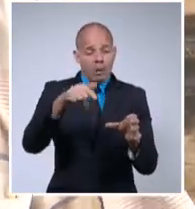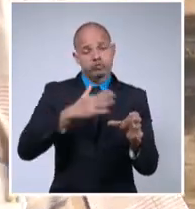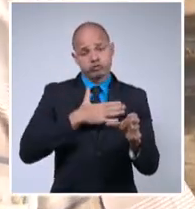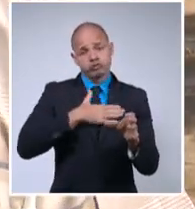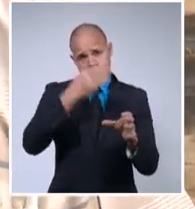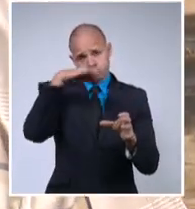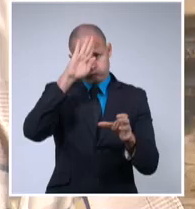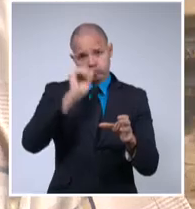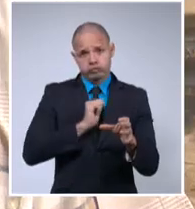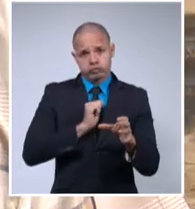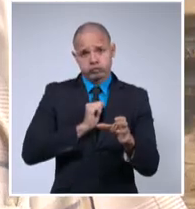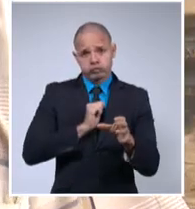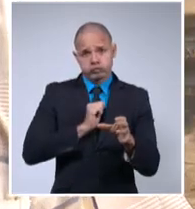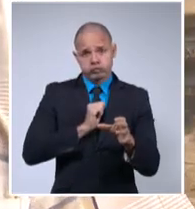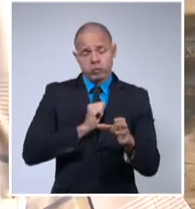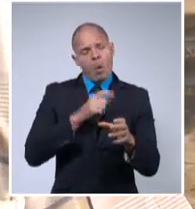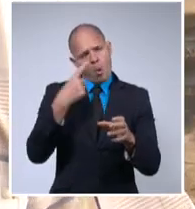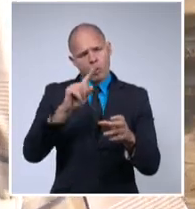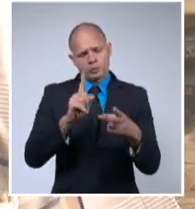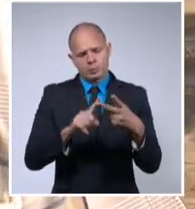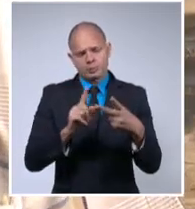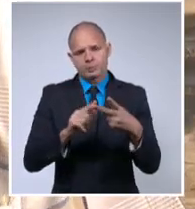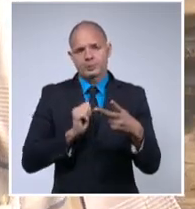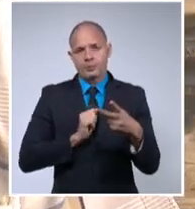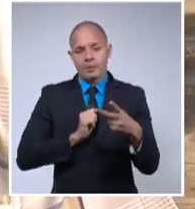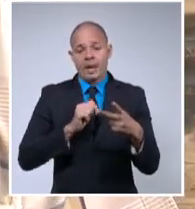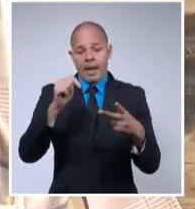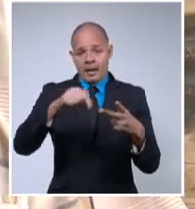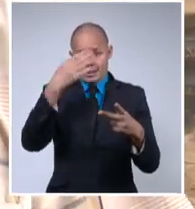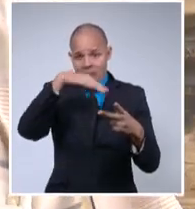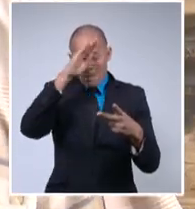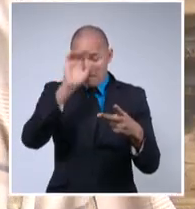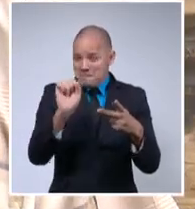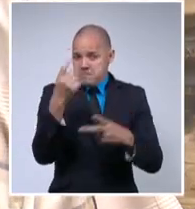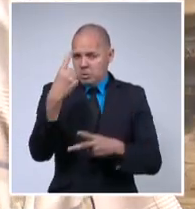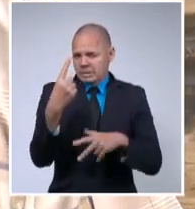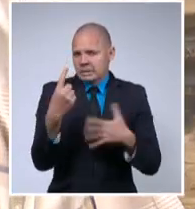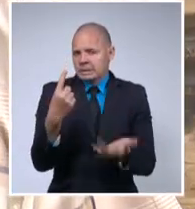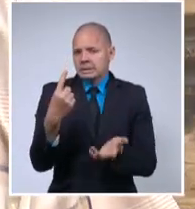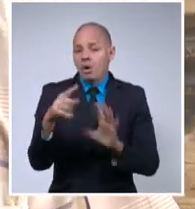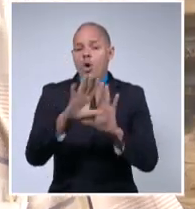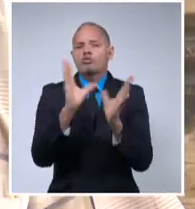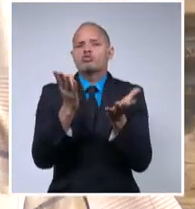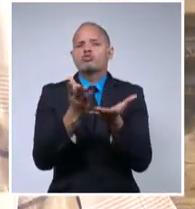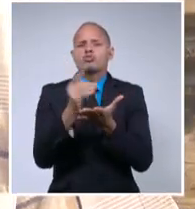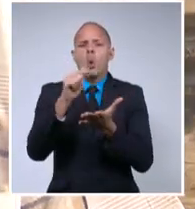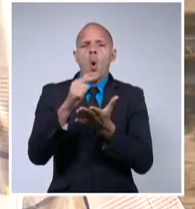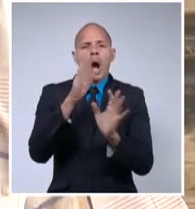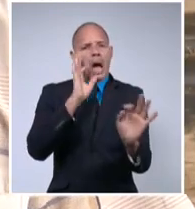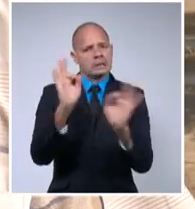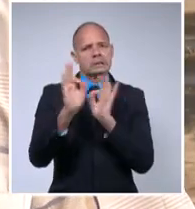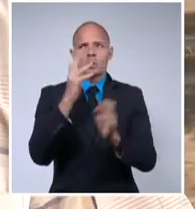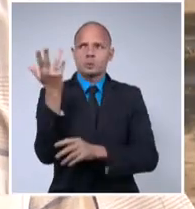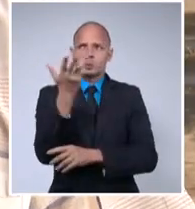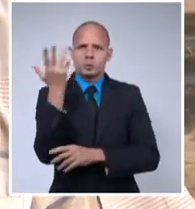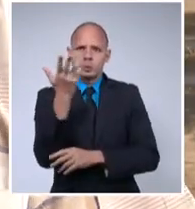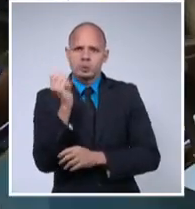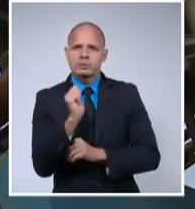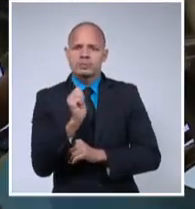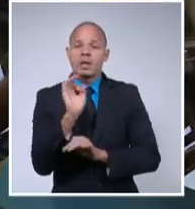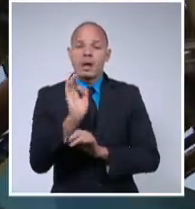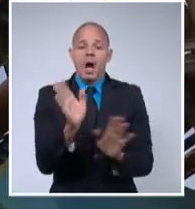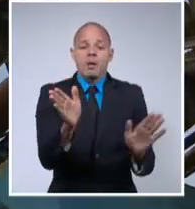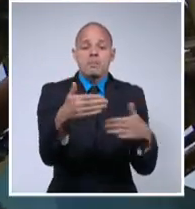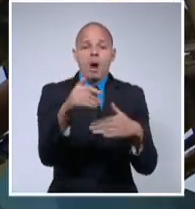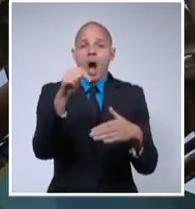es que por primera vez en nuestro país, en la producción de energía eléctrica, se va a satisfacer todos los requerimientos medioambientales. O sea, en estos bloques se van a tratar